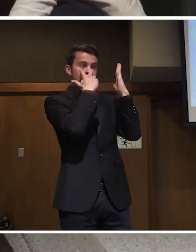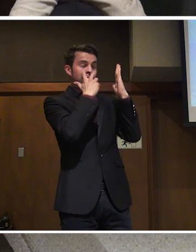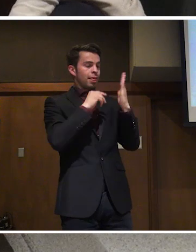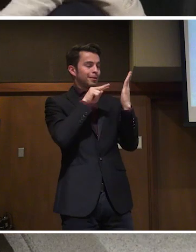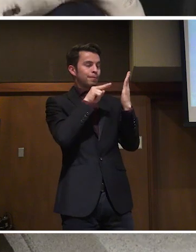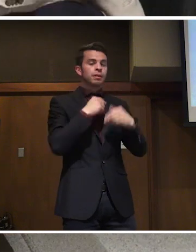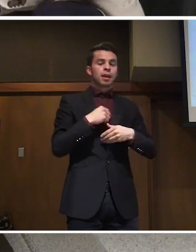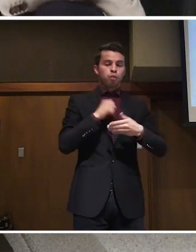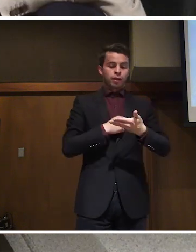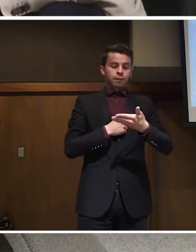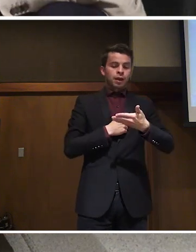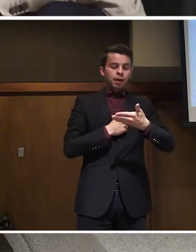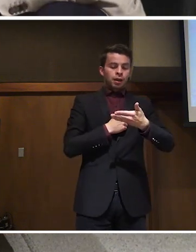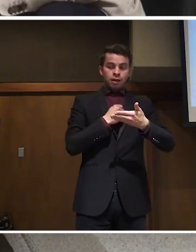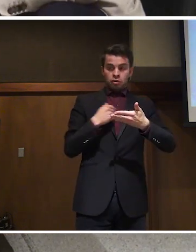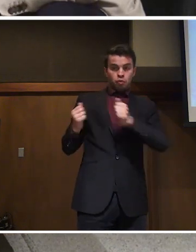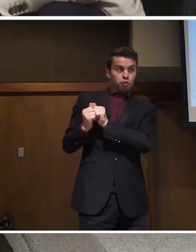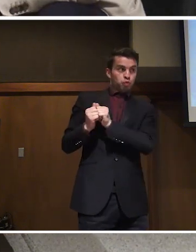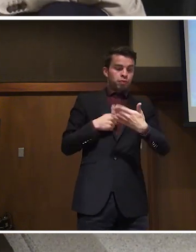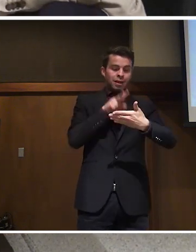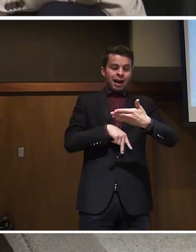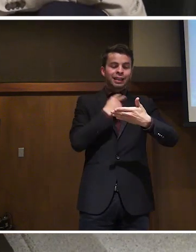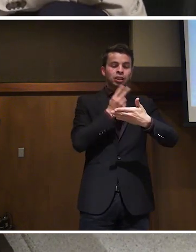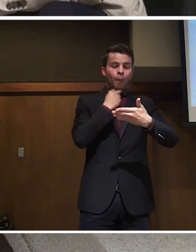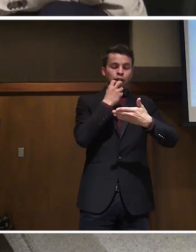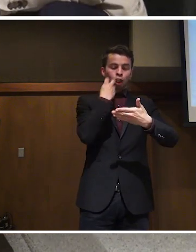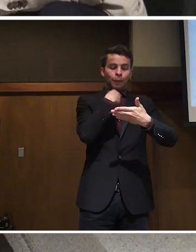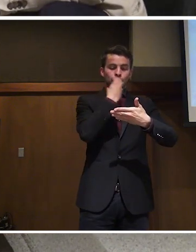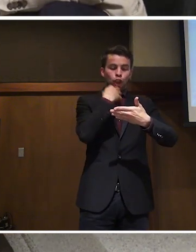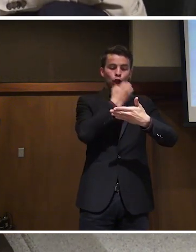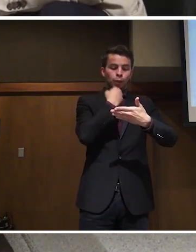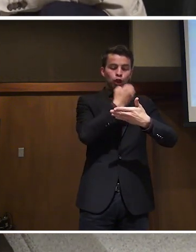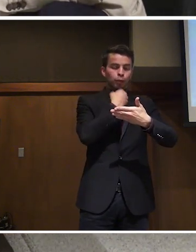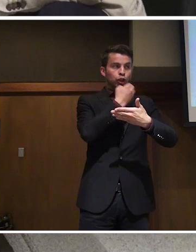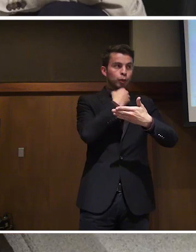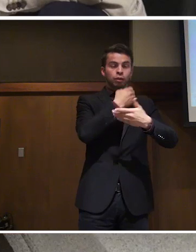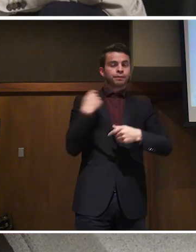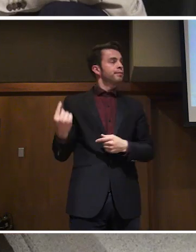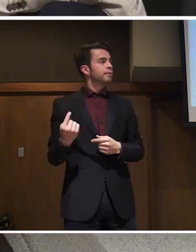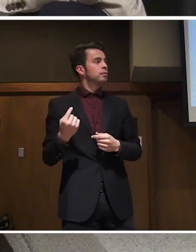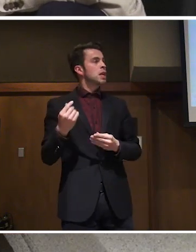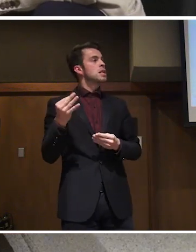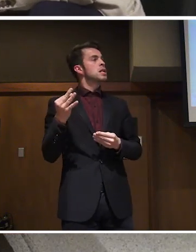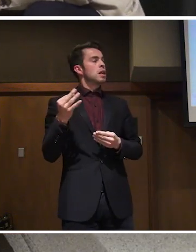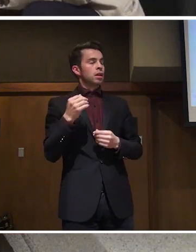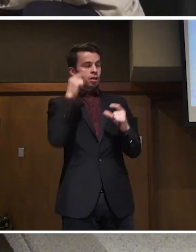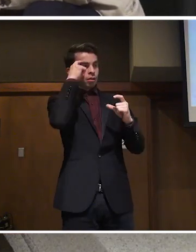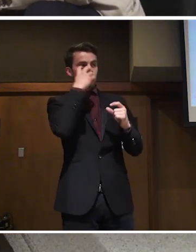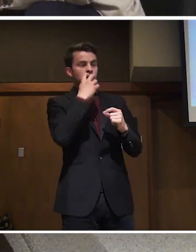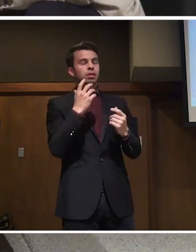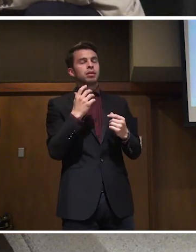que fue un avance realmente importantísimo para los ciegos, invidentes, y